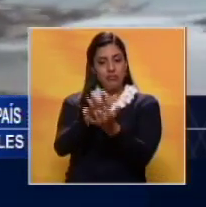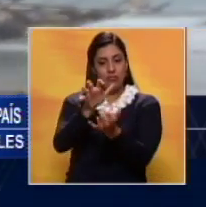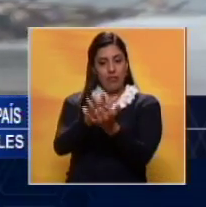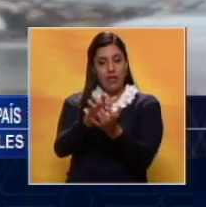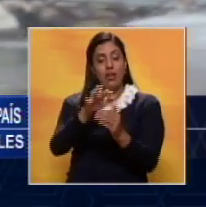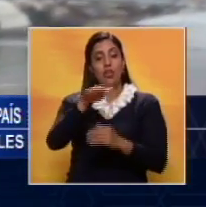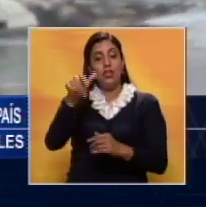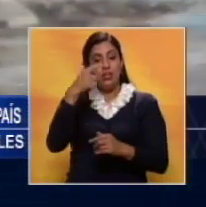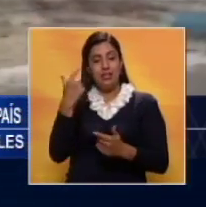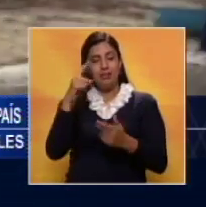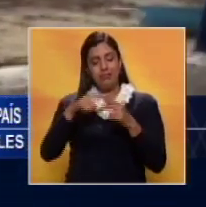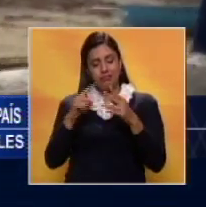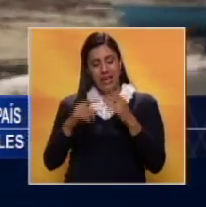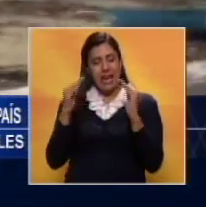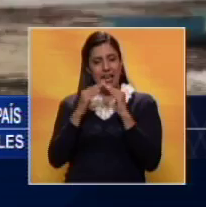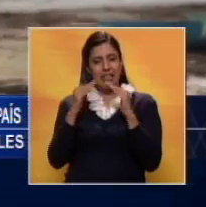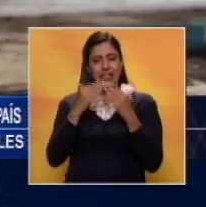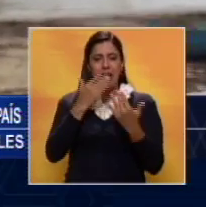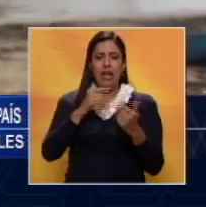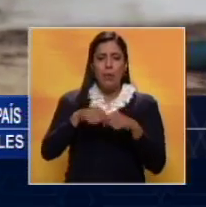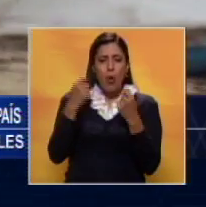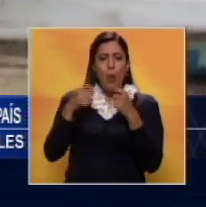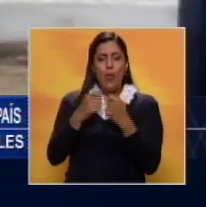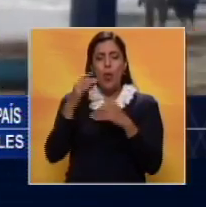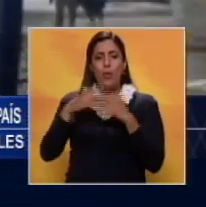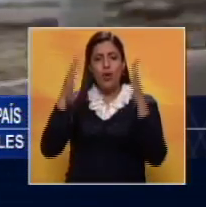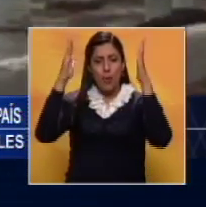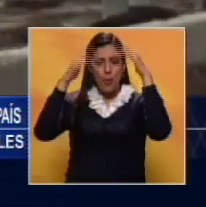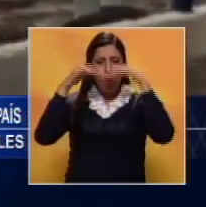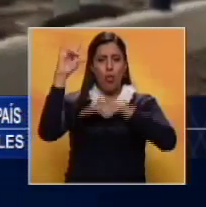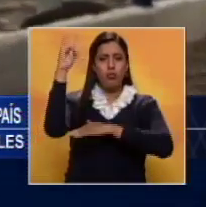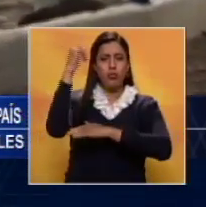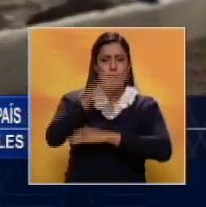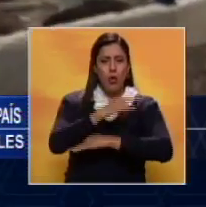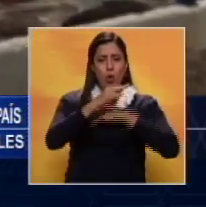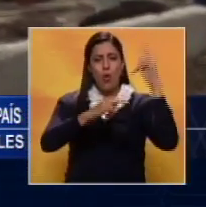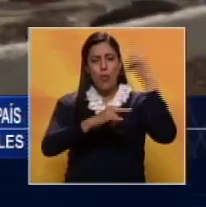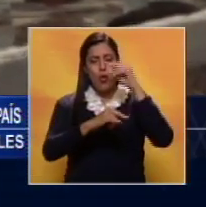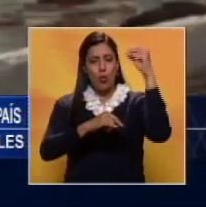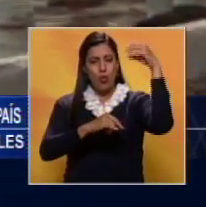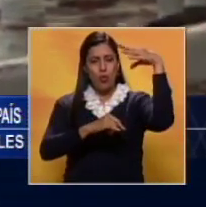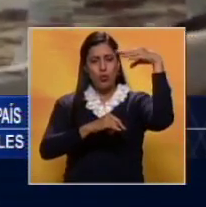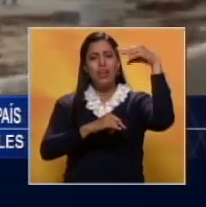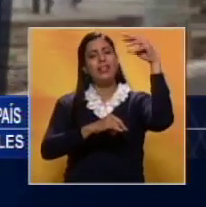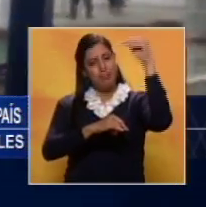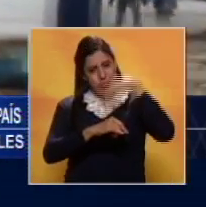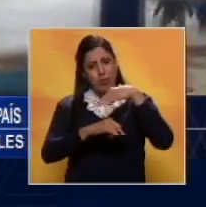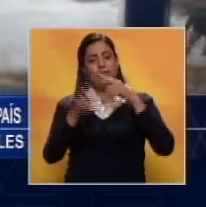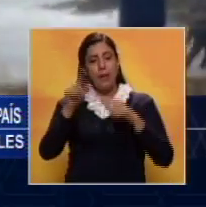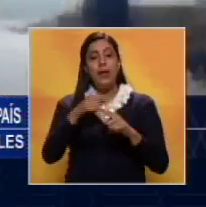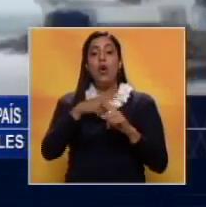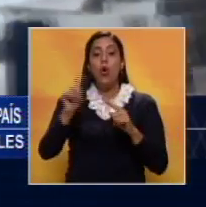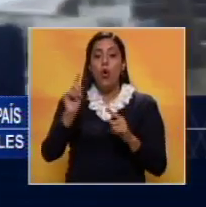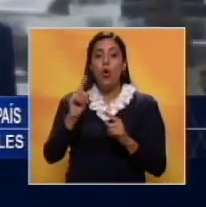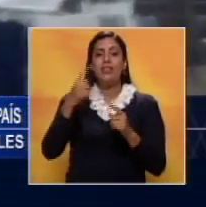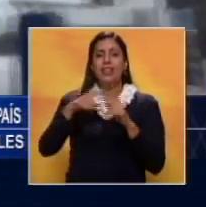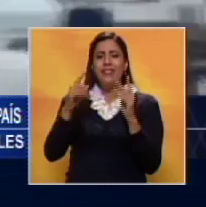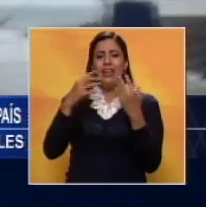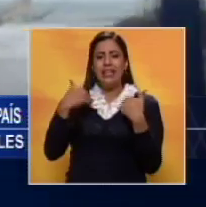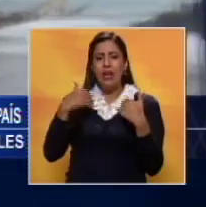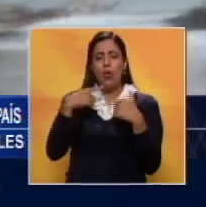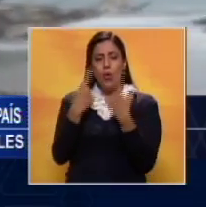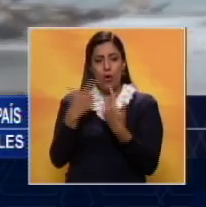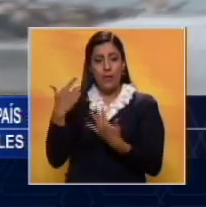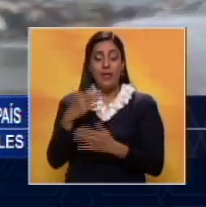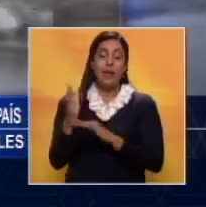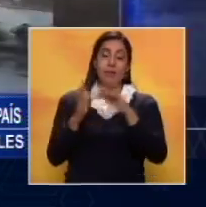Esparta, en donde decenas de viviendas resultaron dañadas por la caída de árboles y postes del alumbrado público, así como anegaciones en distintos